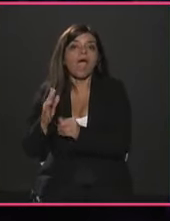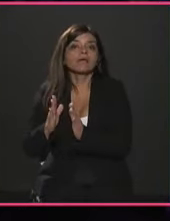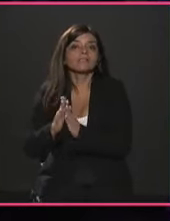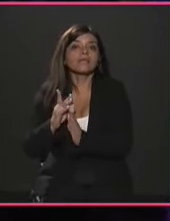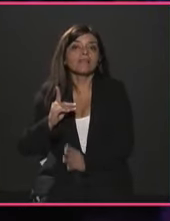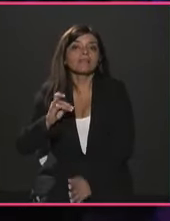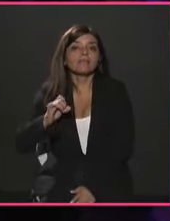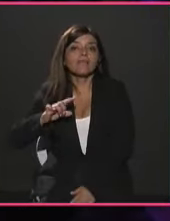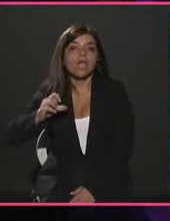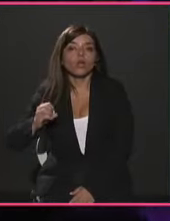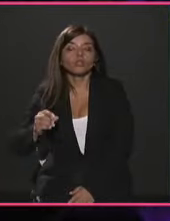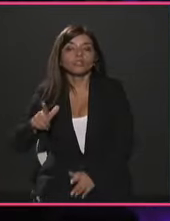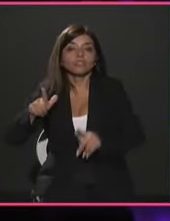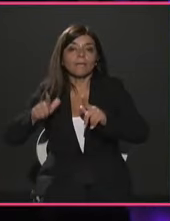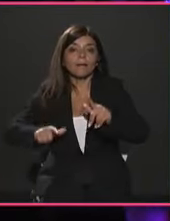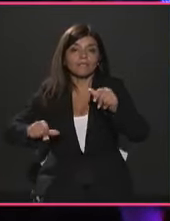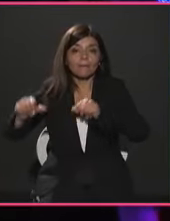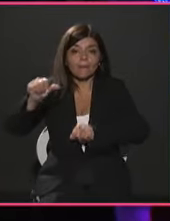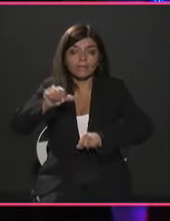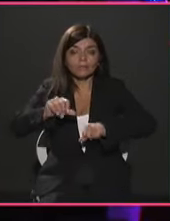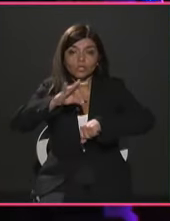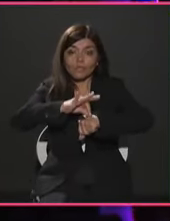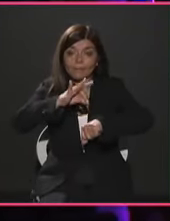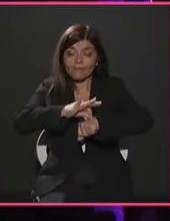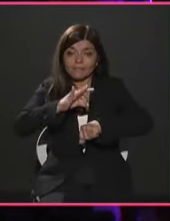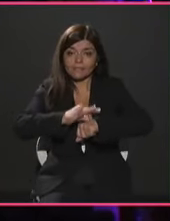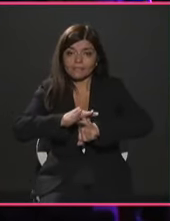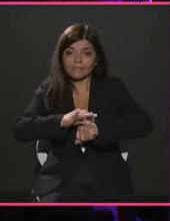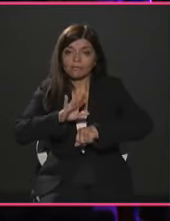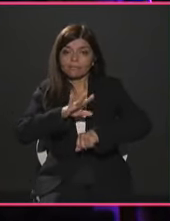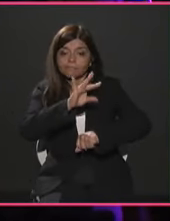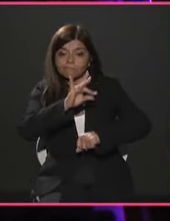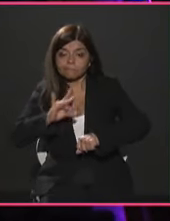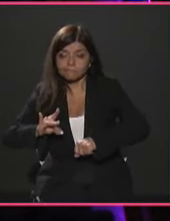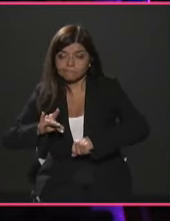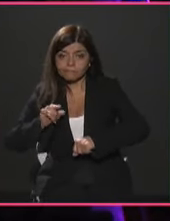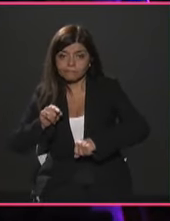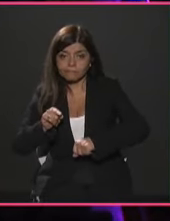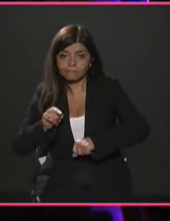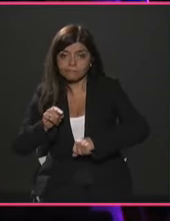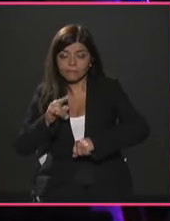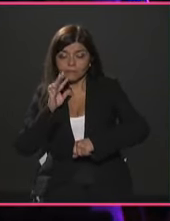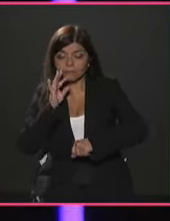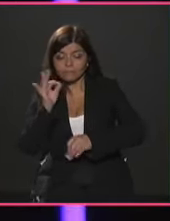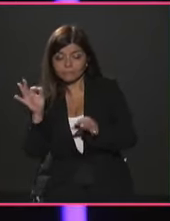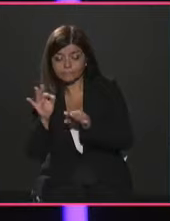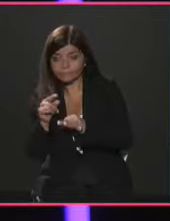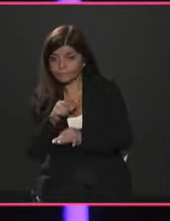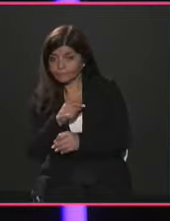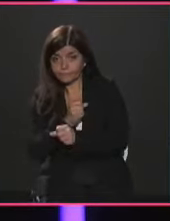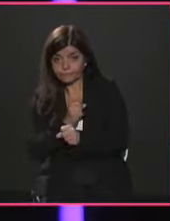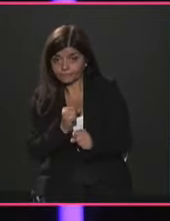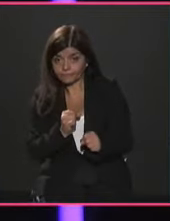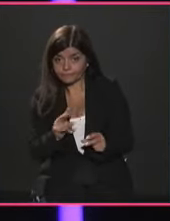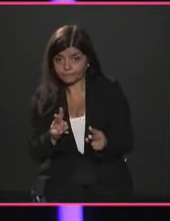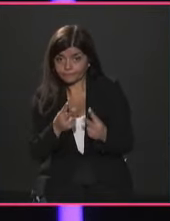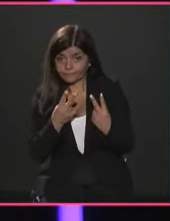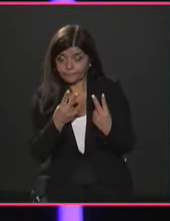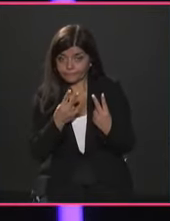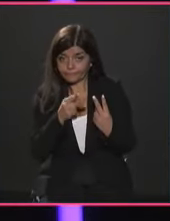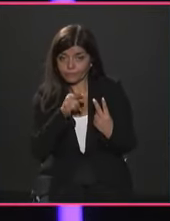departamento de Medicina aesar de que yo no soy doctora y me dijer stef Eh no lo va a lograr